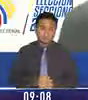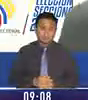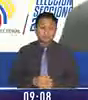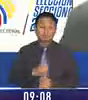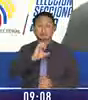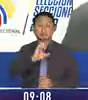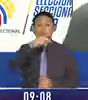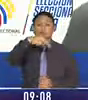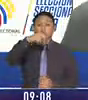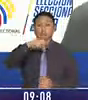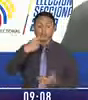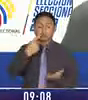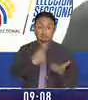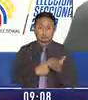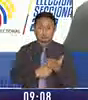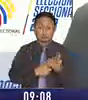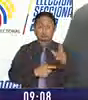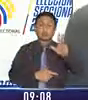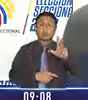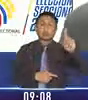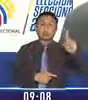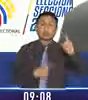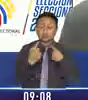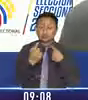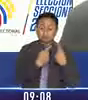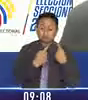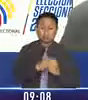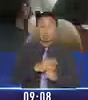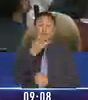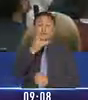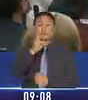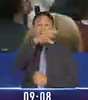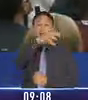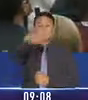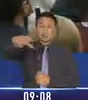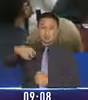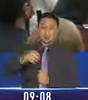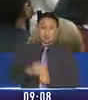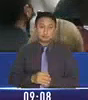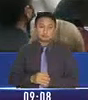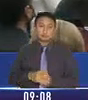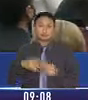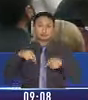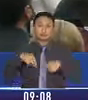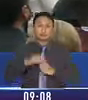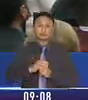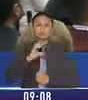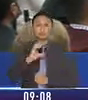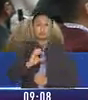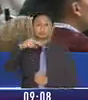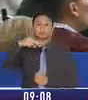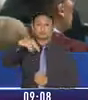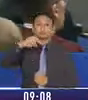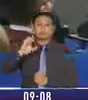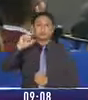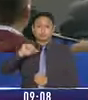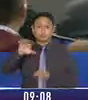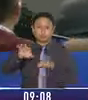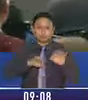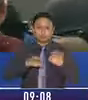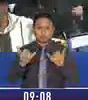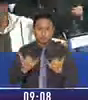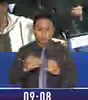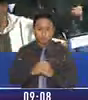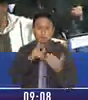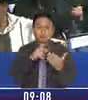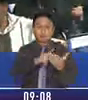Consejo Nacional Electoral realizará 38 debates en 17 provincias. De esta manera, desde el Consejo Nacional Electoral se indicó que se concreta